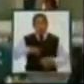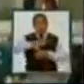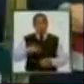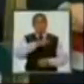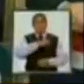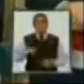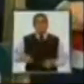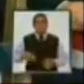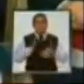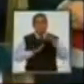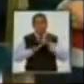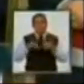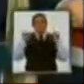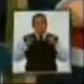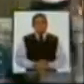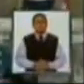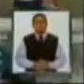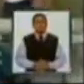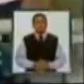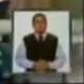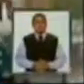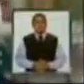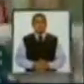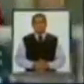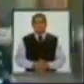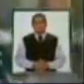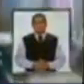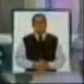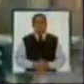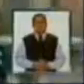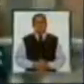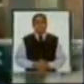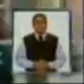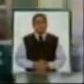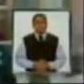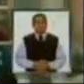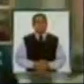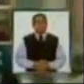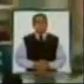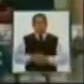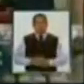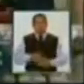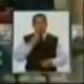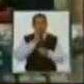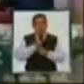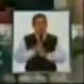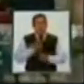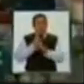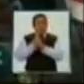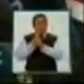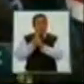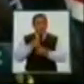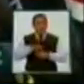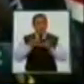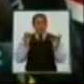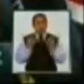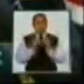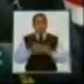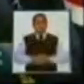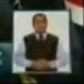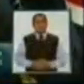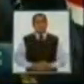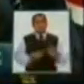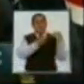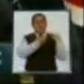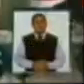con esta lucha por derrotar la pobreza y trabajar por la inclusión. Y hablemos del nuevo gabinete que preside Óscar Valdés. El presidente